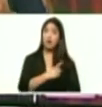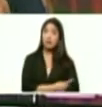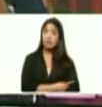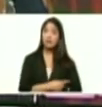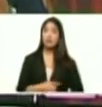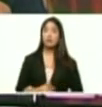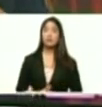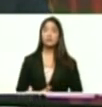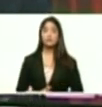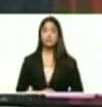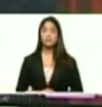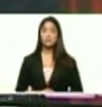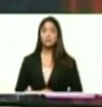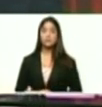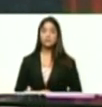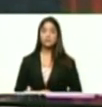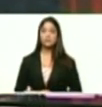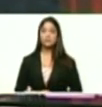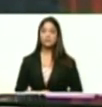de gran calado pues,